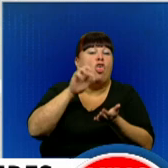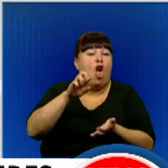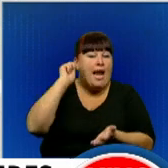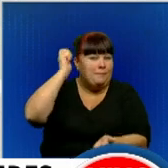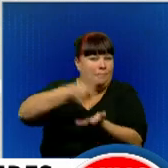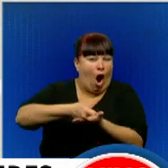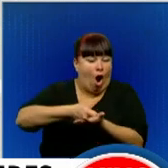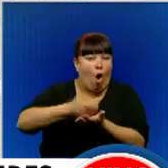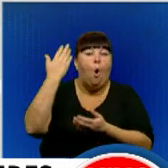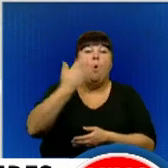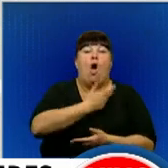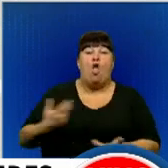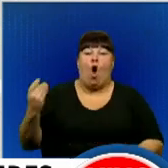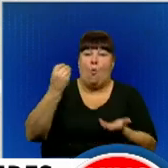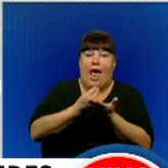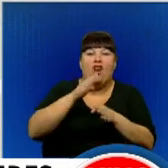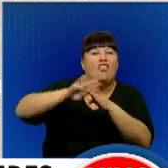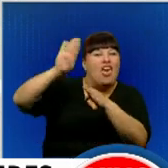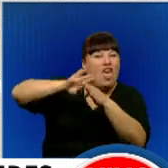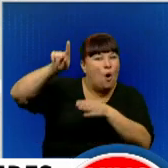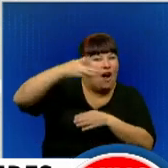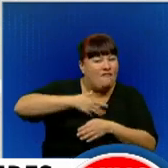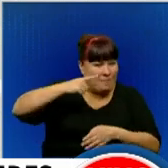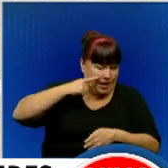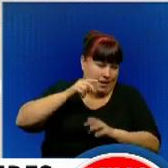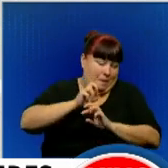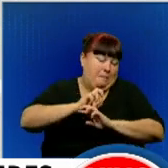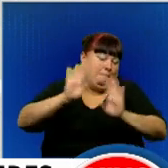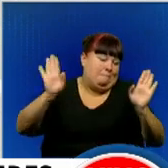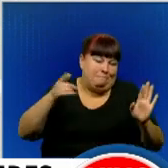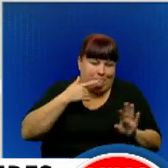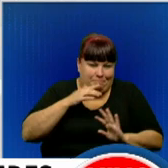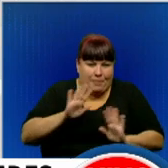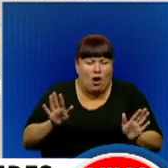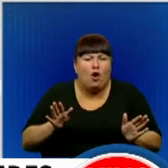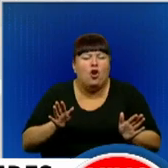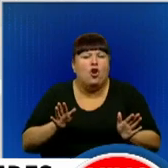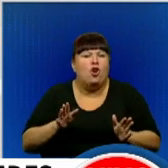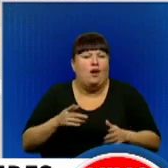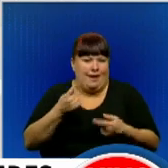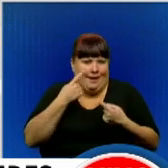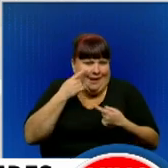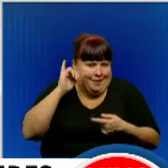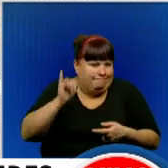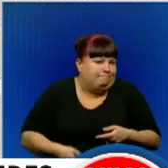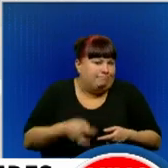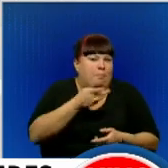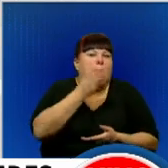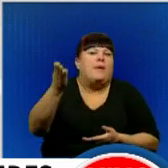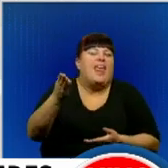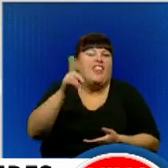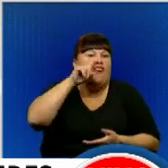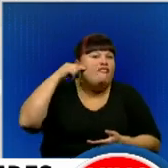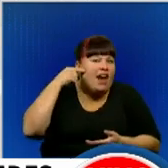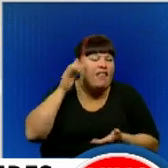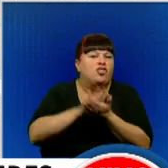pagaron desde que el gobierno asumió de deuda externa ni qué hablar del reconocimiento que está pidiendo alberto